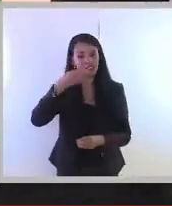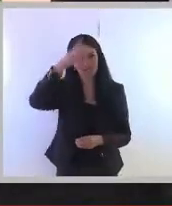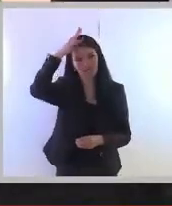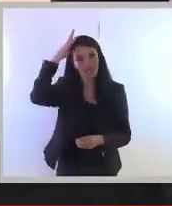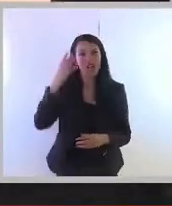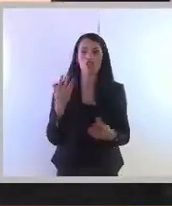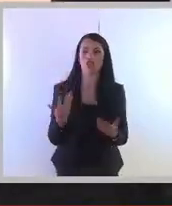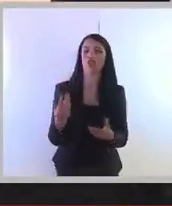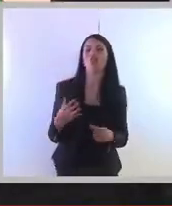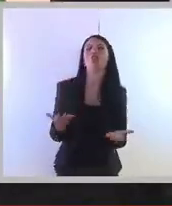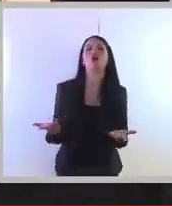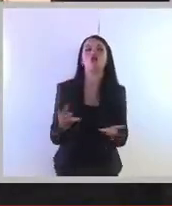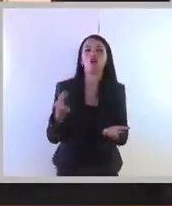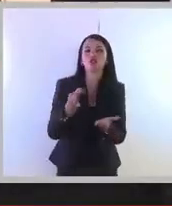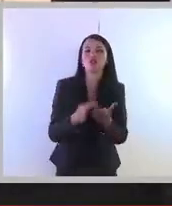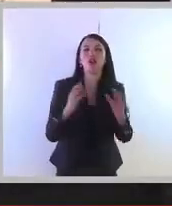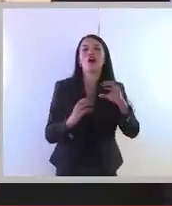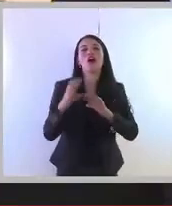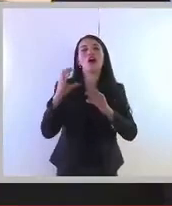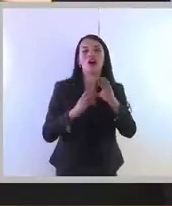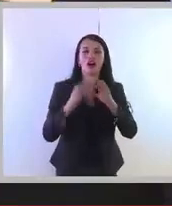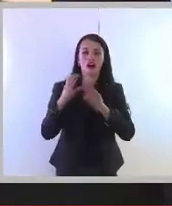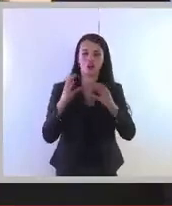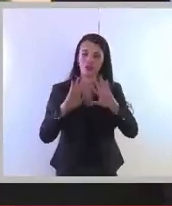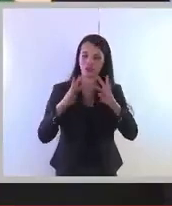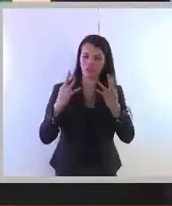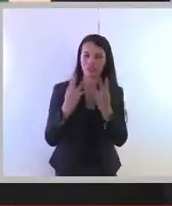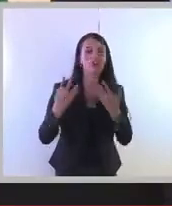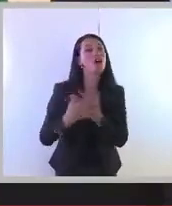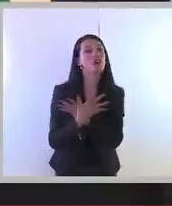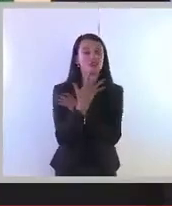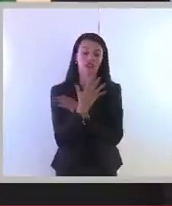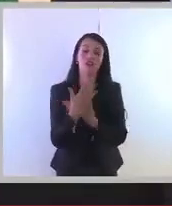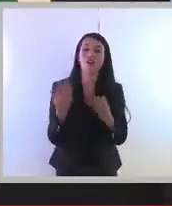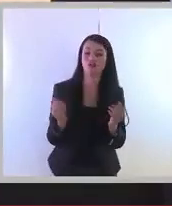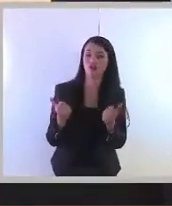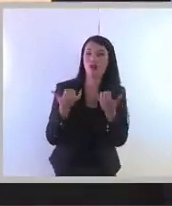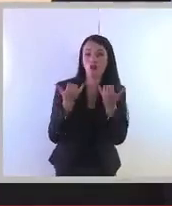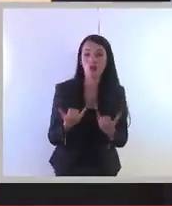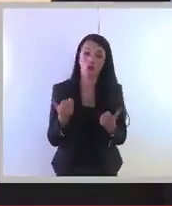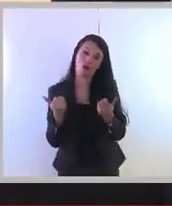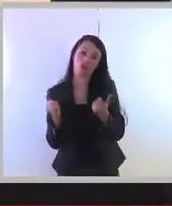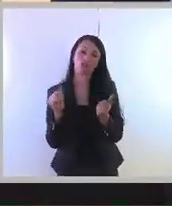Cauca, senadora de la República, y estaré con ustedes